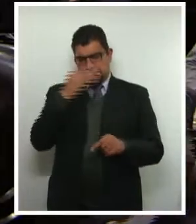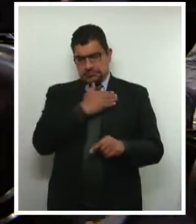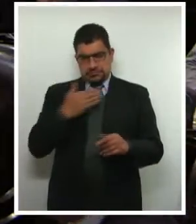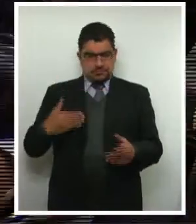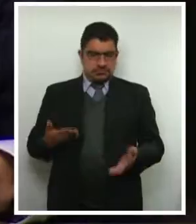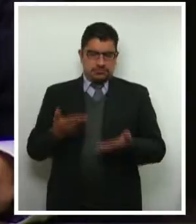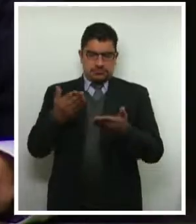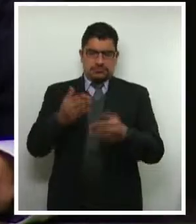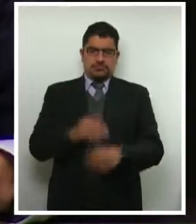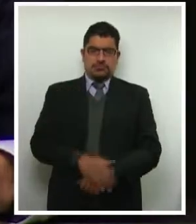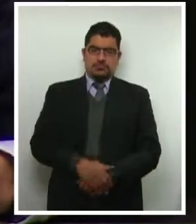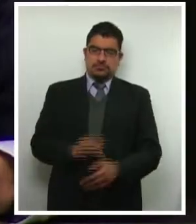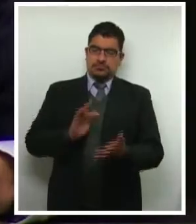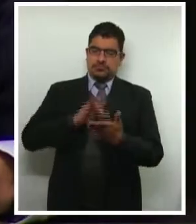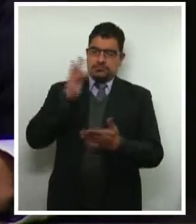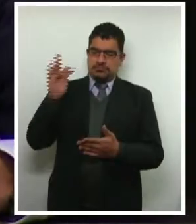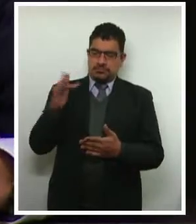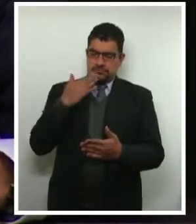Muchas gracias.